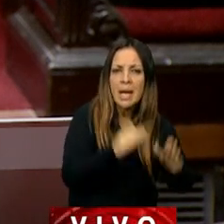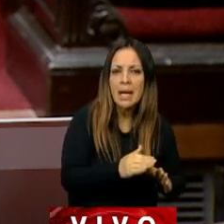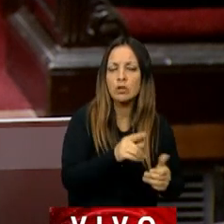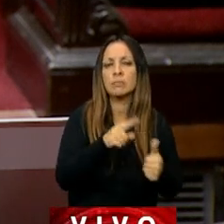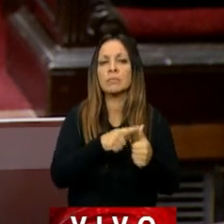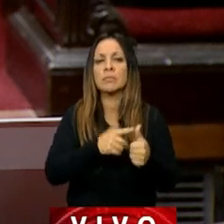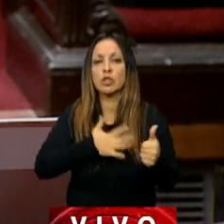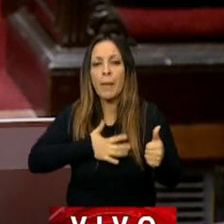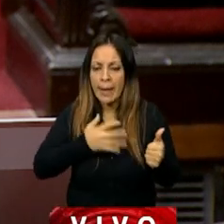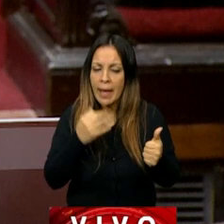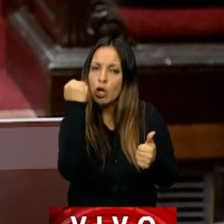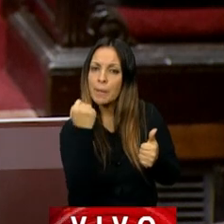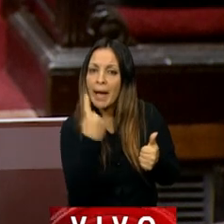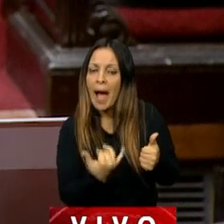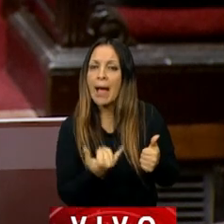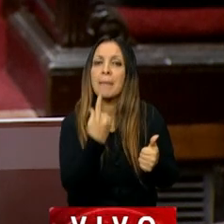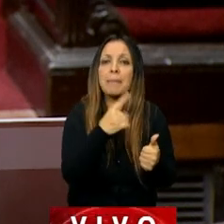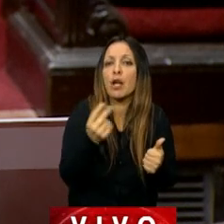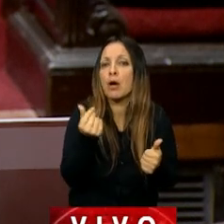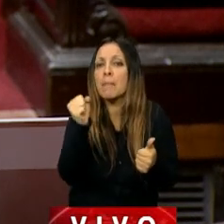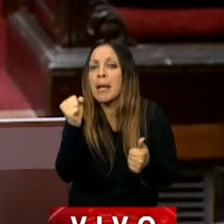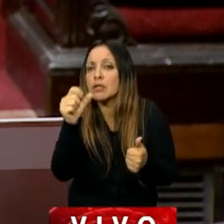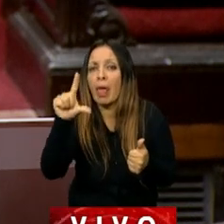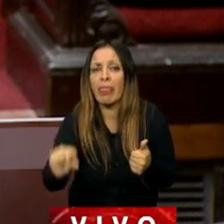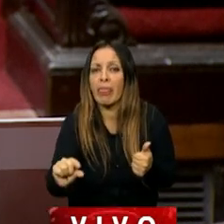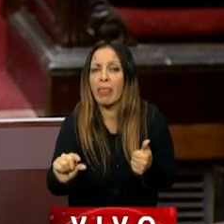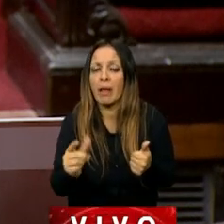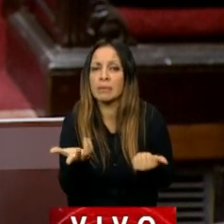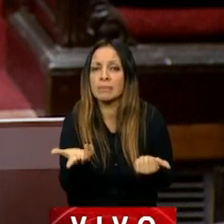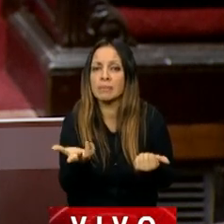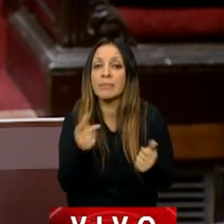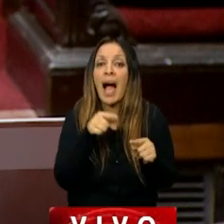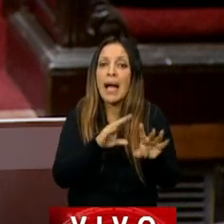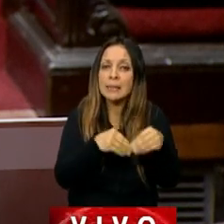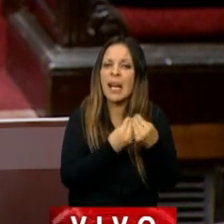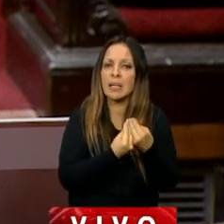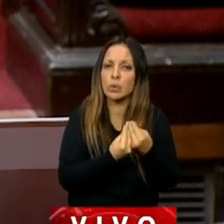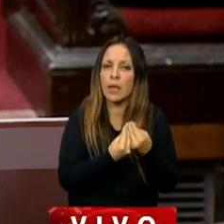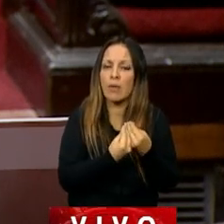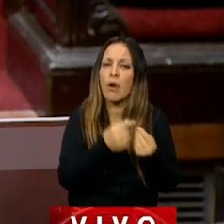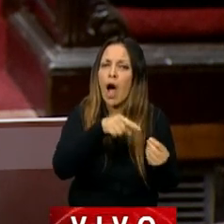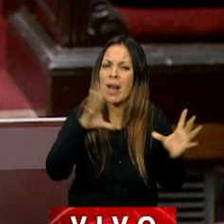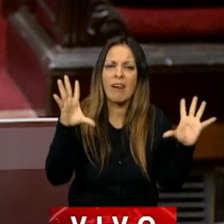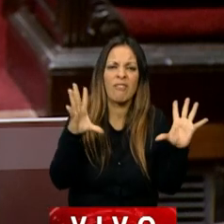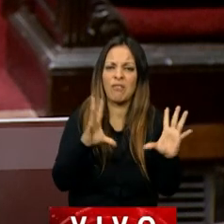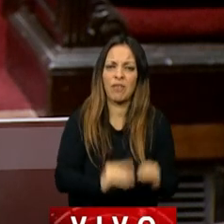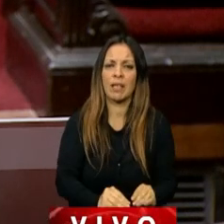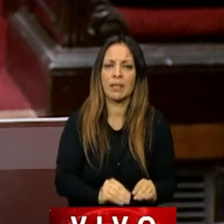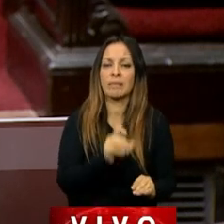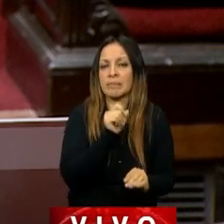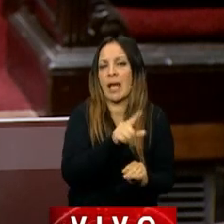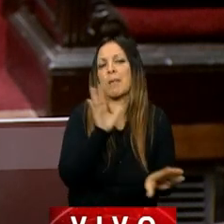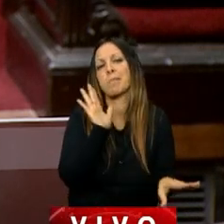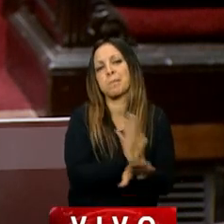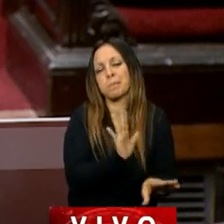Tenemos soberanía económica, pero no tenemos moneda. Ese es el saldo, ese es el fin de esta comedia